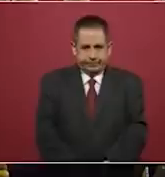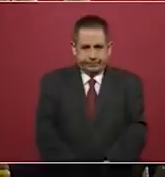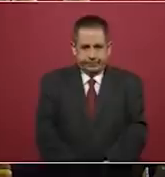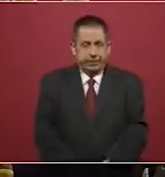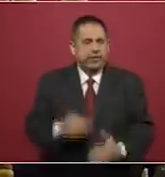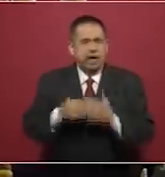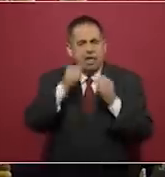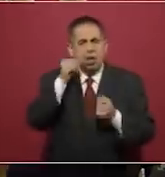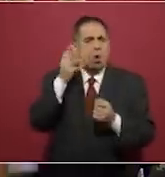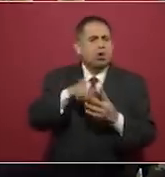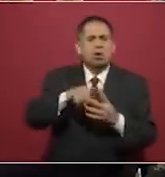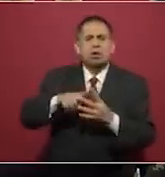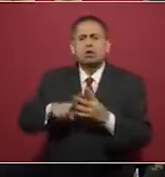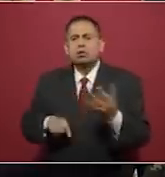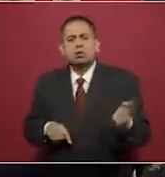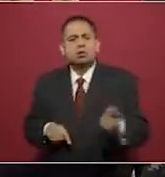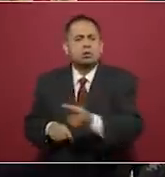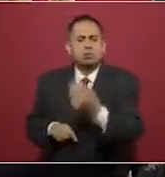quedaron cuatro ayer